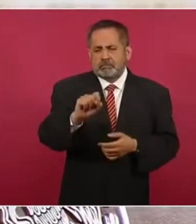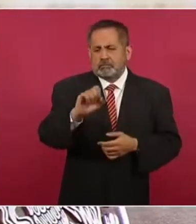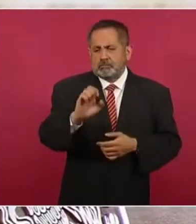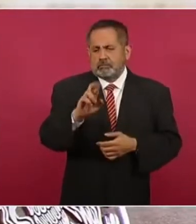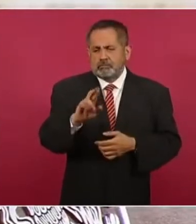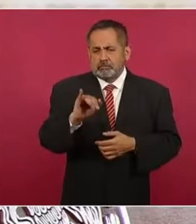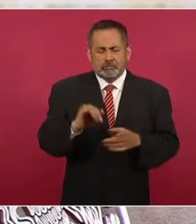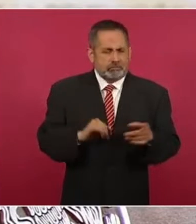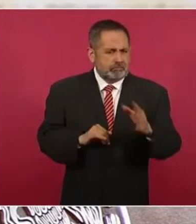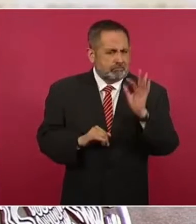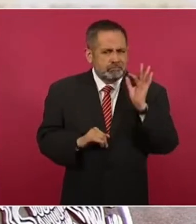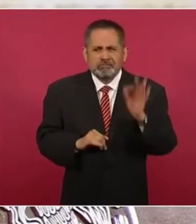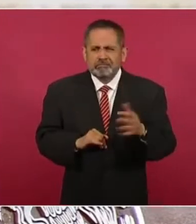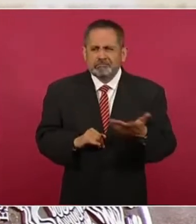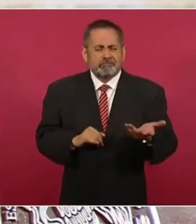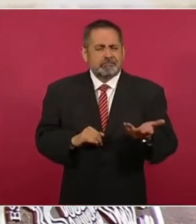llena de